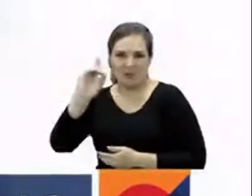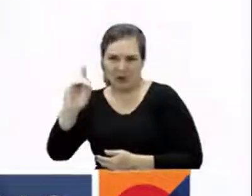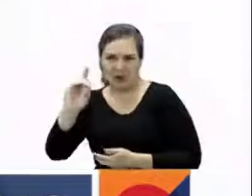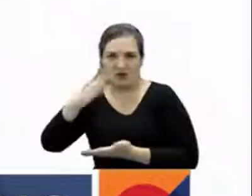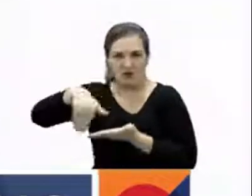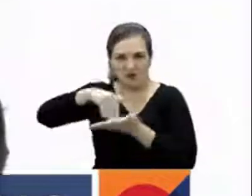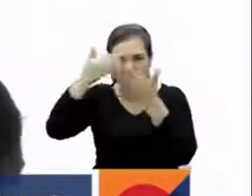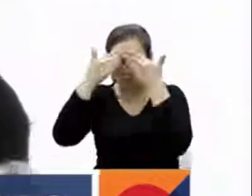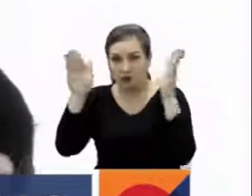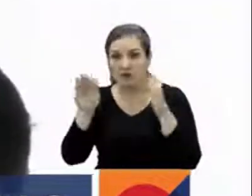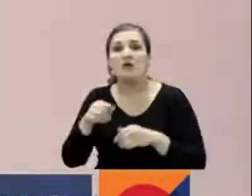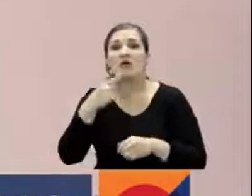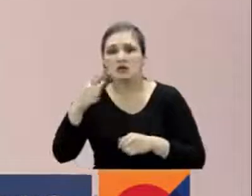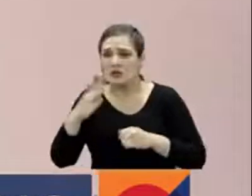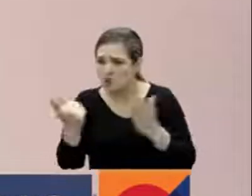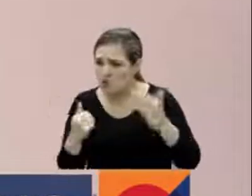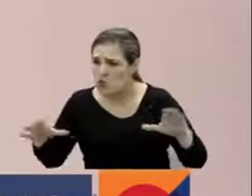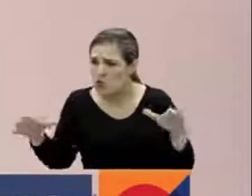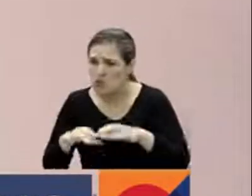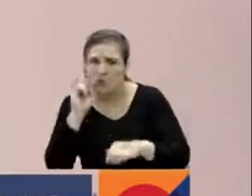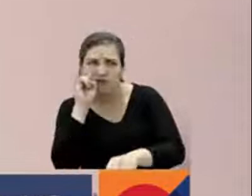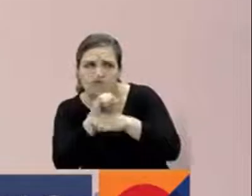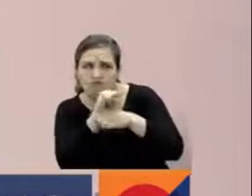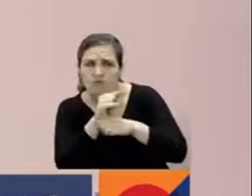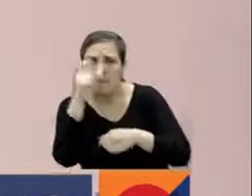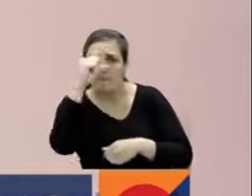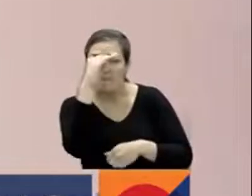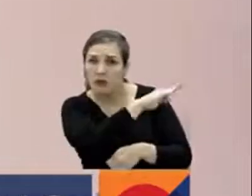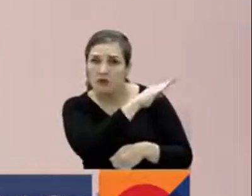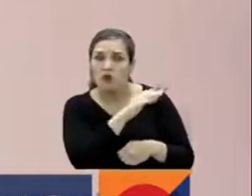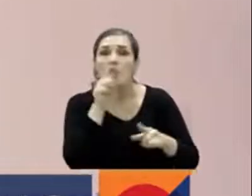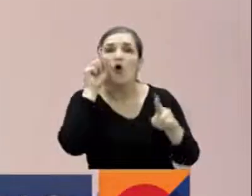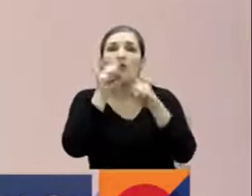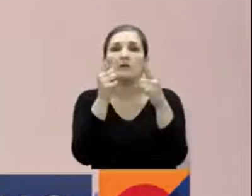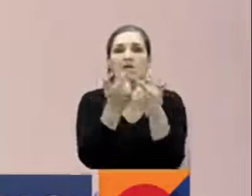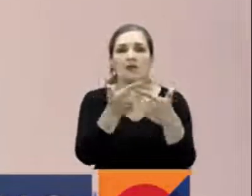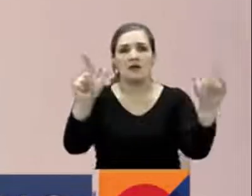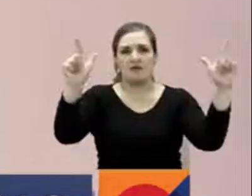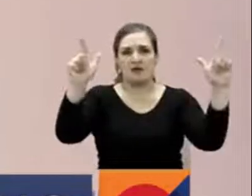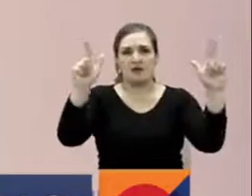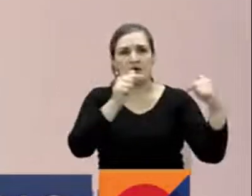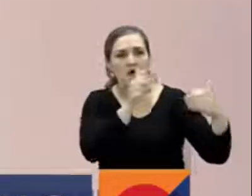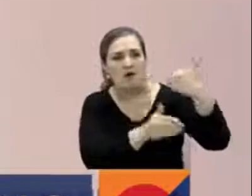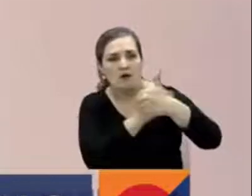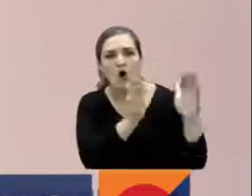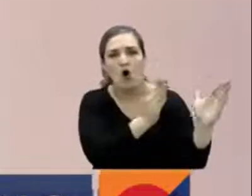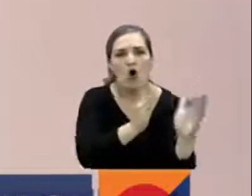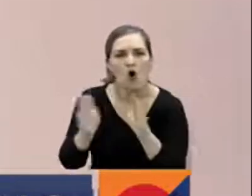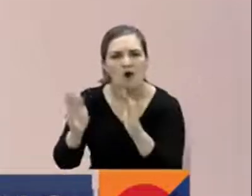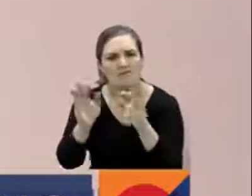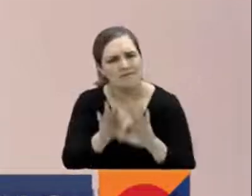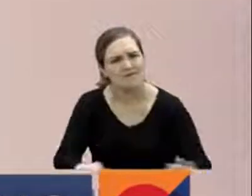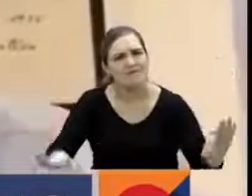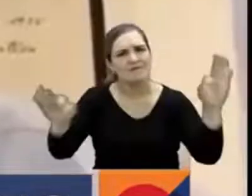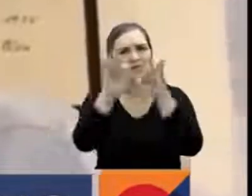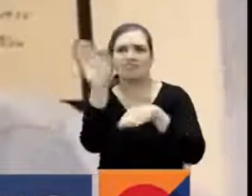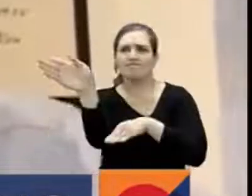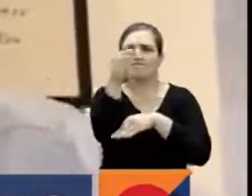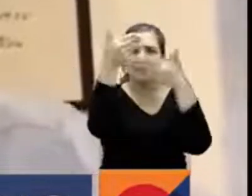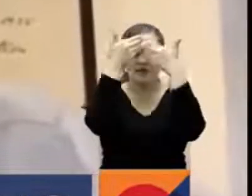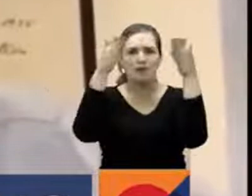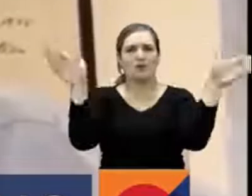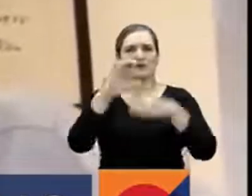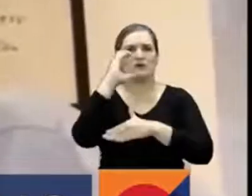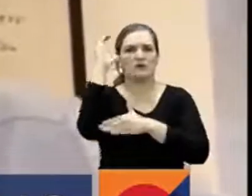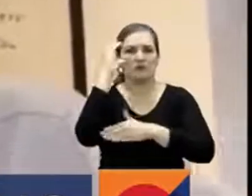vigilar el gobierno de Gustavo Petro. Y para preservar la libertad y el orden, que son el símbolo de nuestra democracia.